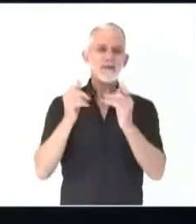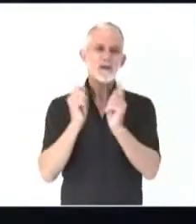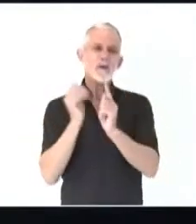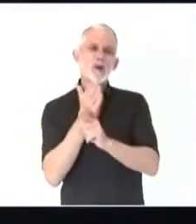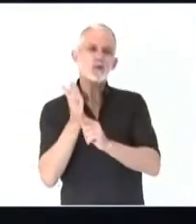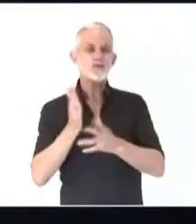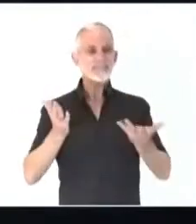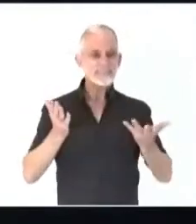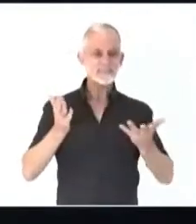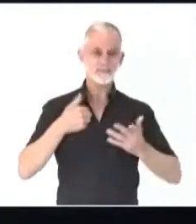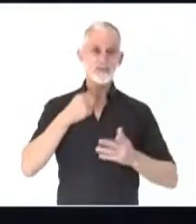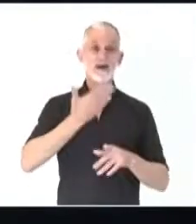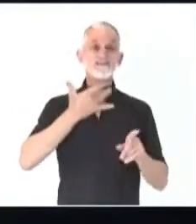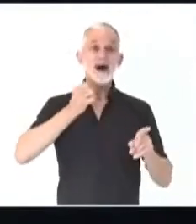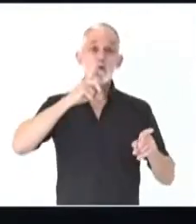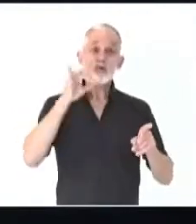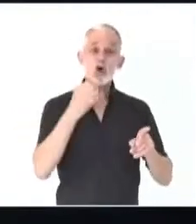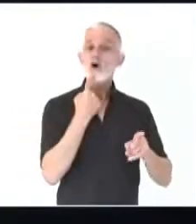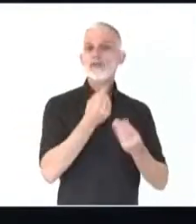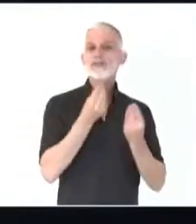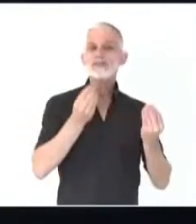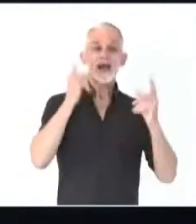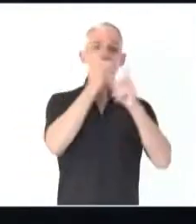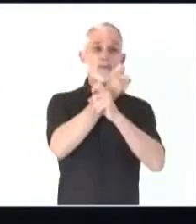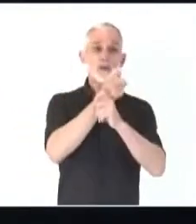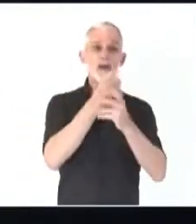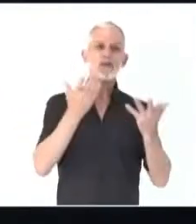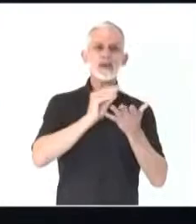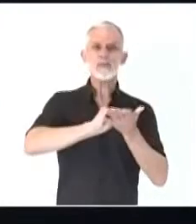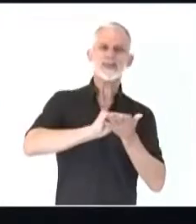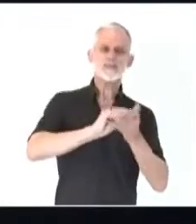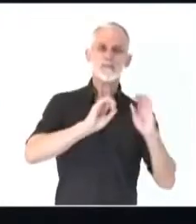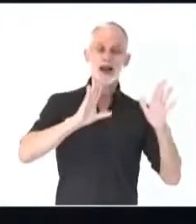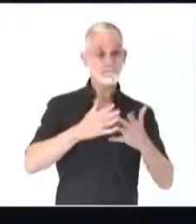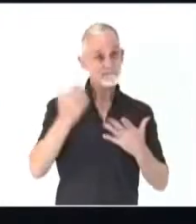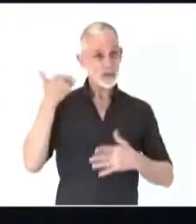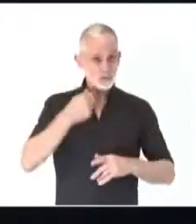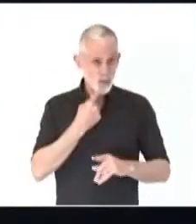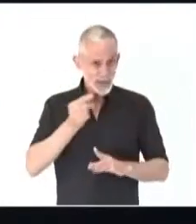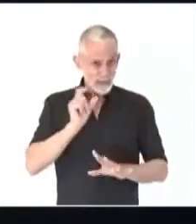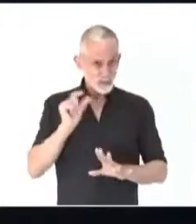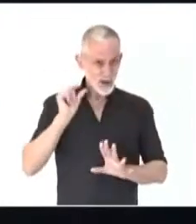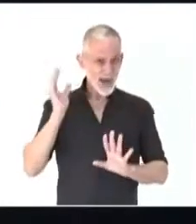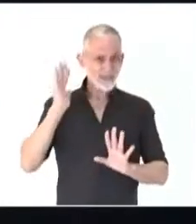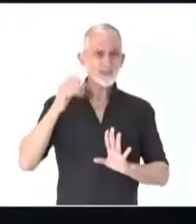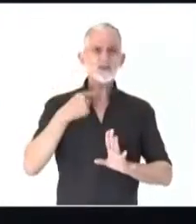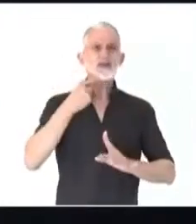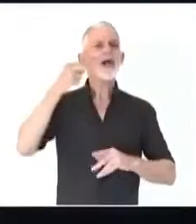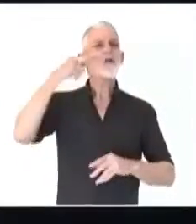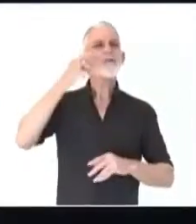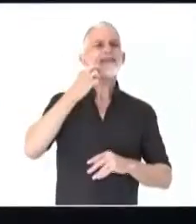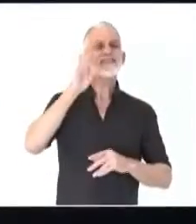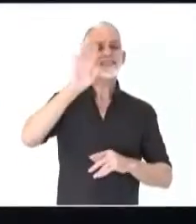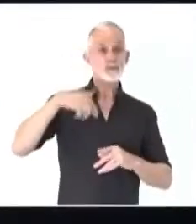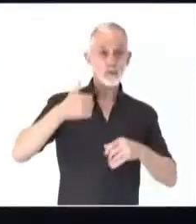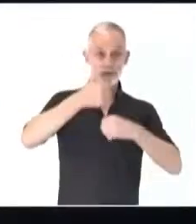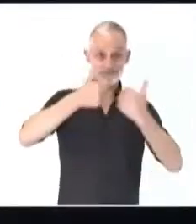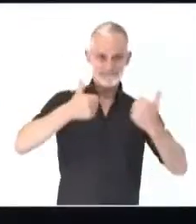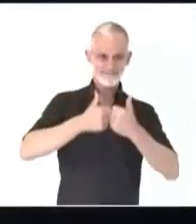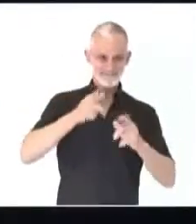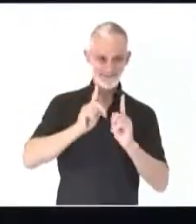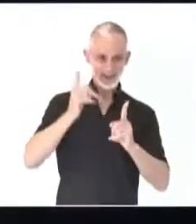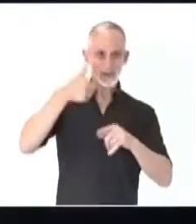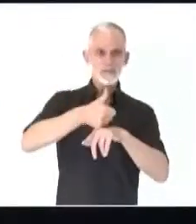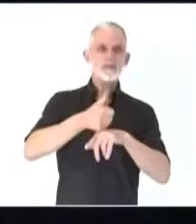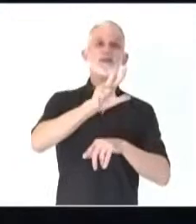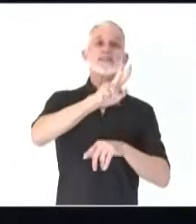pero Facundo dice que el problema es la inflación. Recién dije hace un ratito que en el 2019, cuando me tocó debatir acá, el